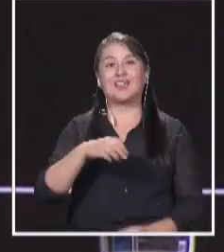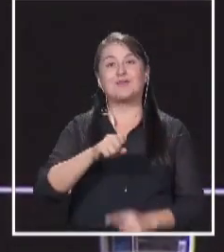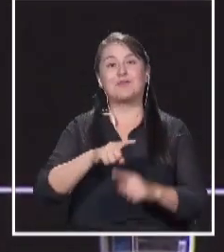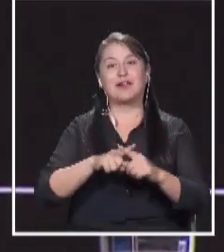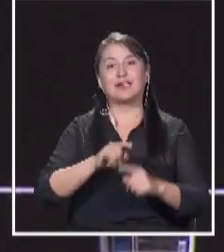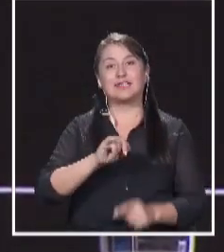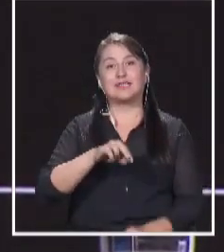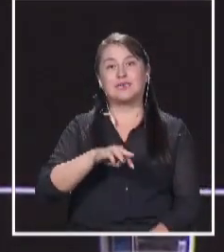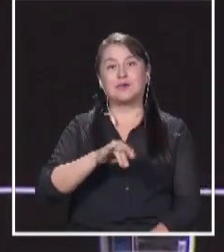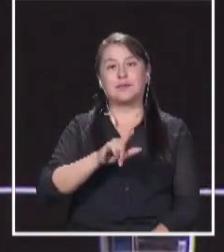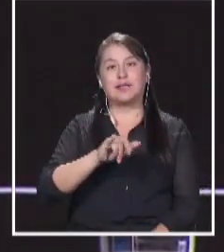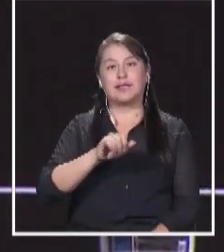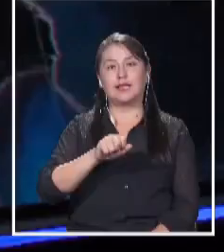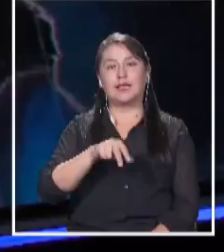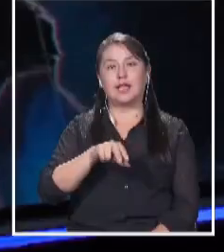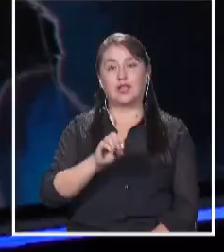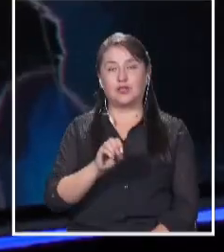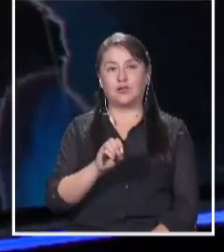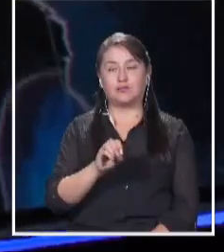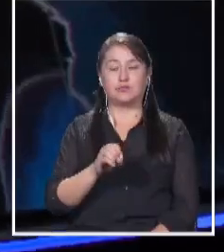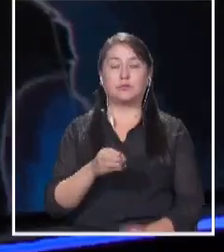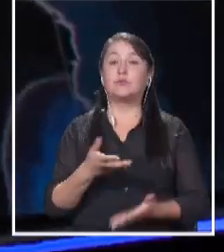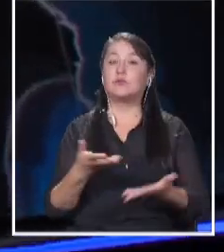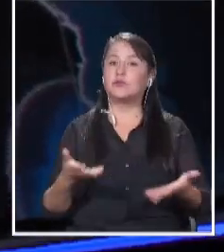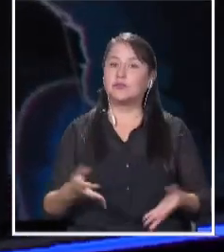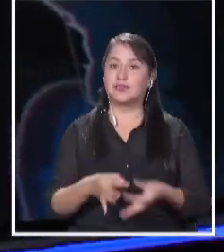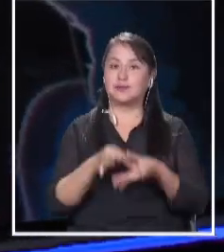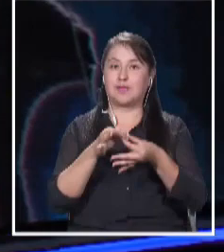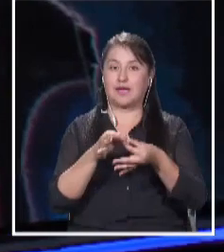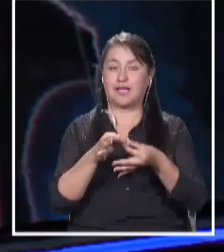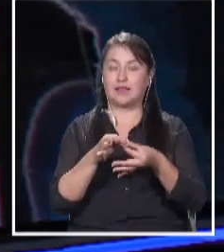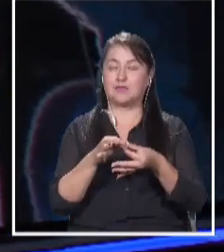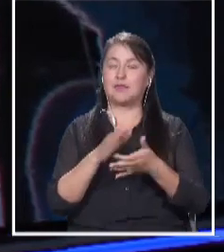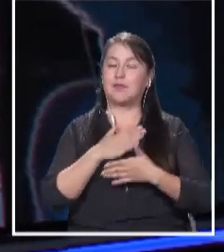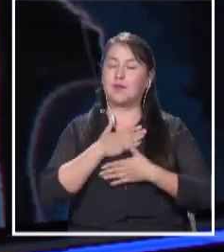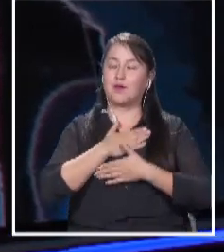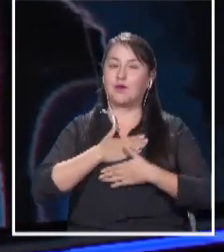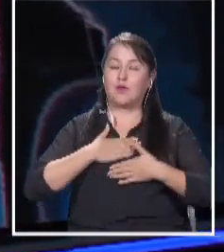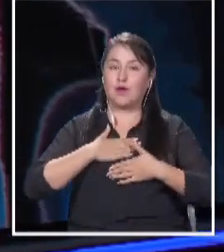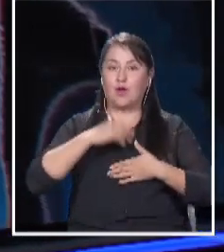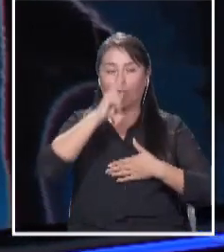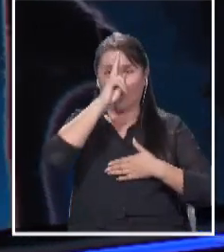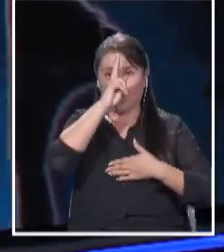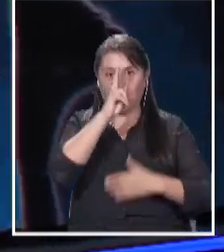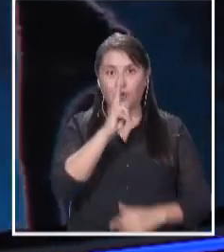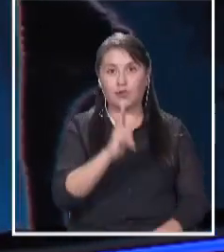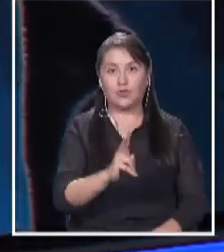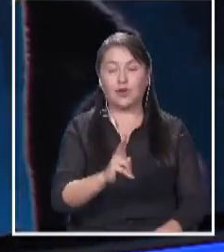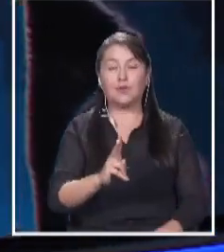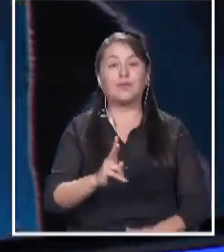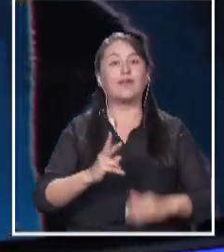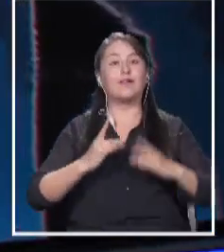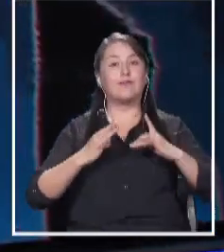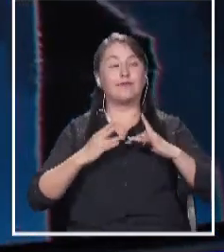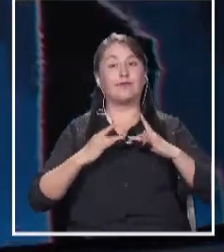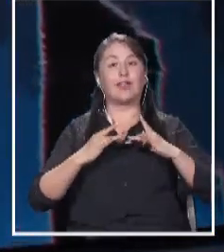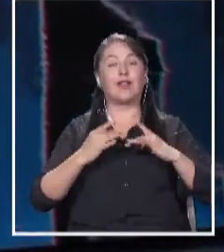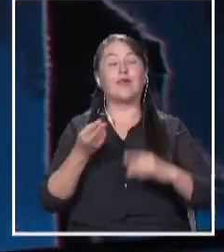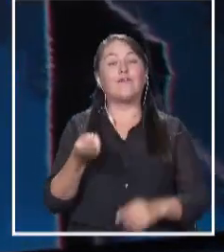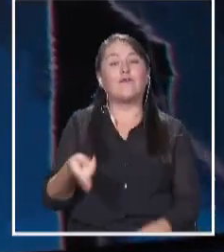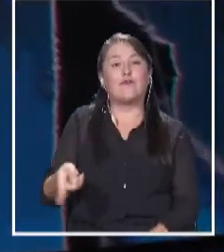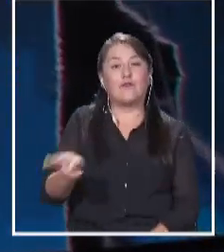contigo. Bueno, muchísimas gracias. Un placer, un honor y una alegría estar de vuelta en